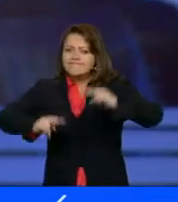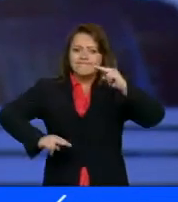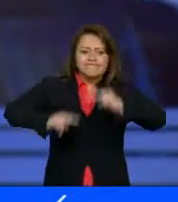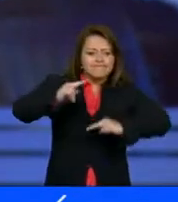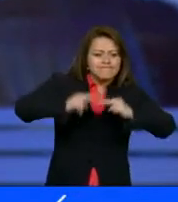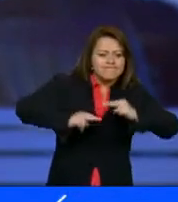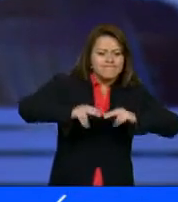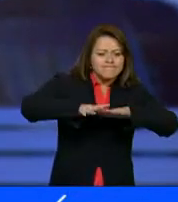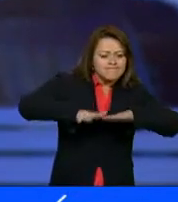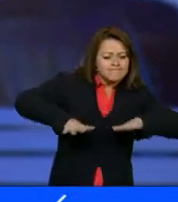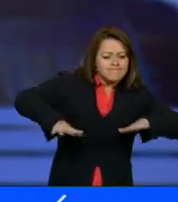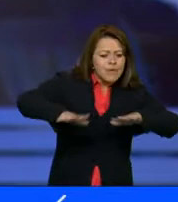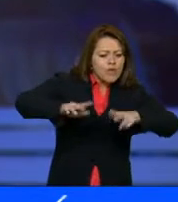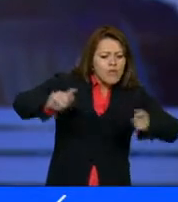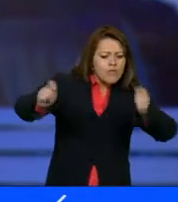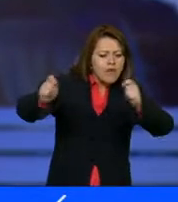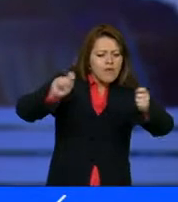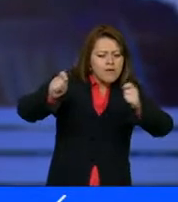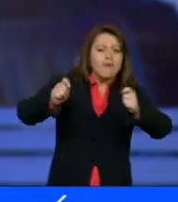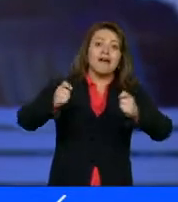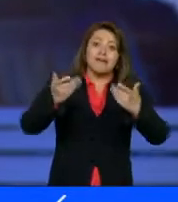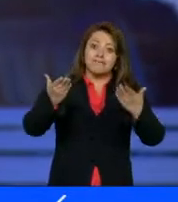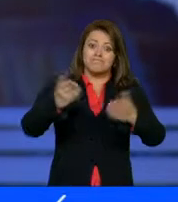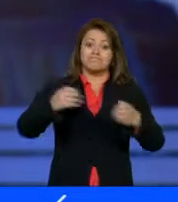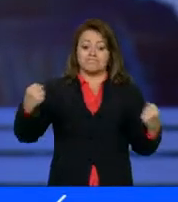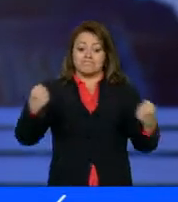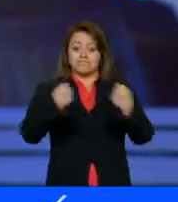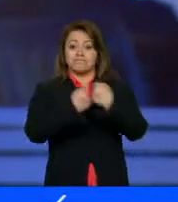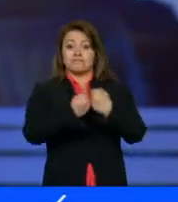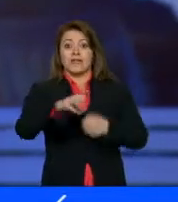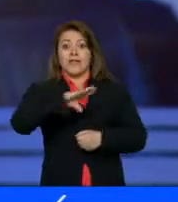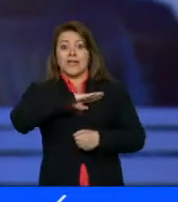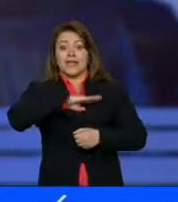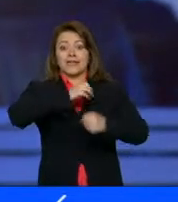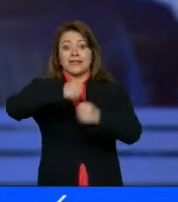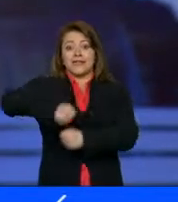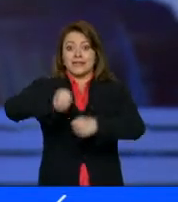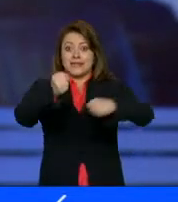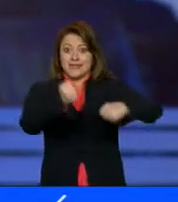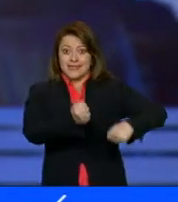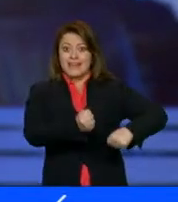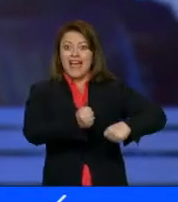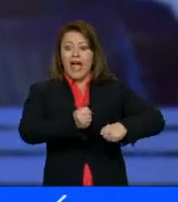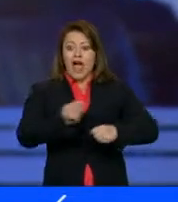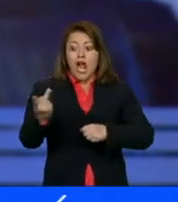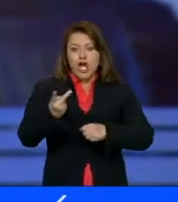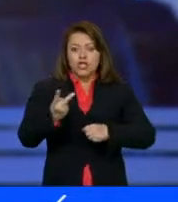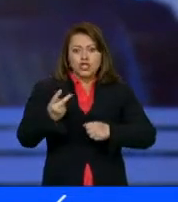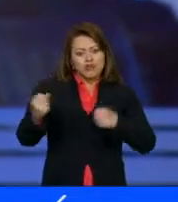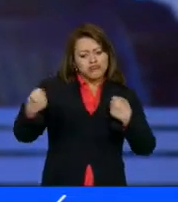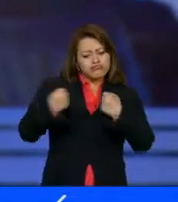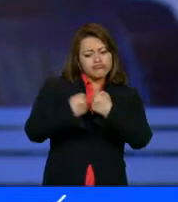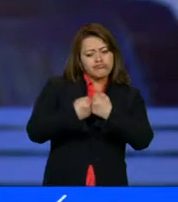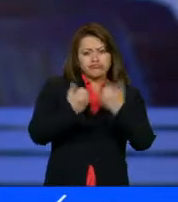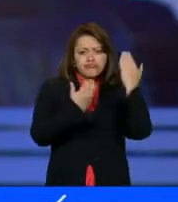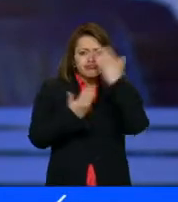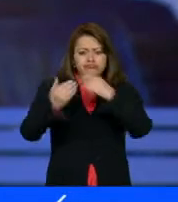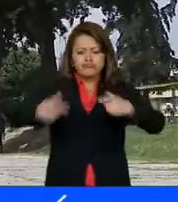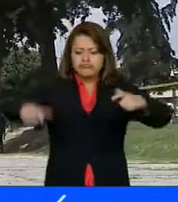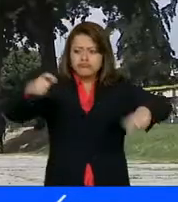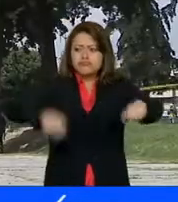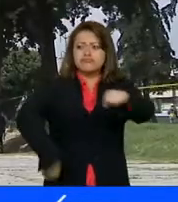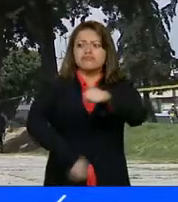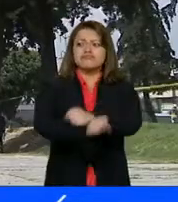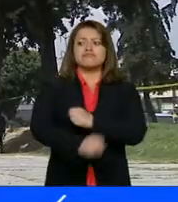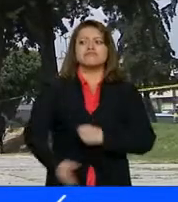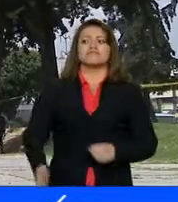una alianza público-privada con el IDRD y también con la firma colombiana de escenarios. Así será el nuevo escenario de Bogotá.